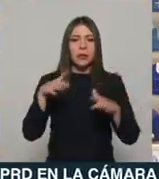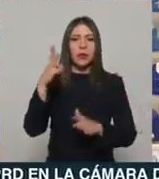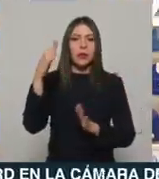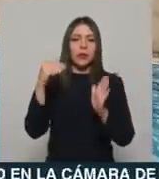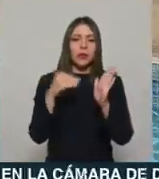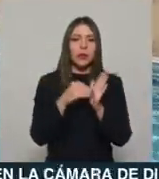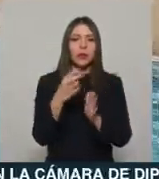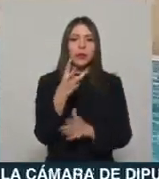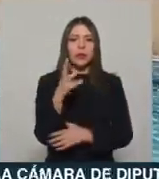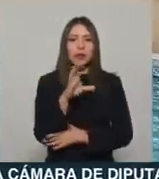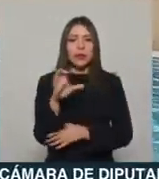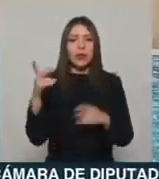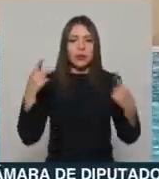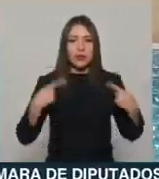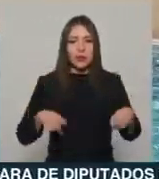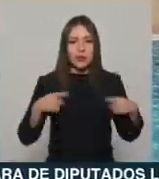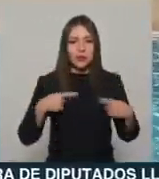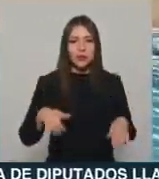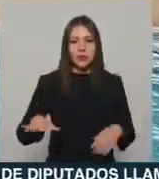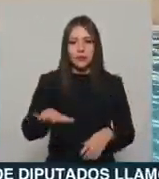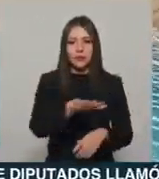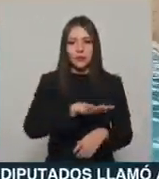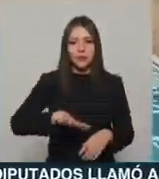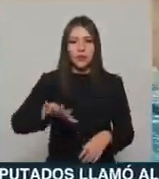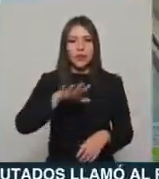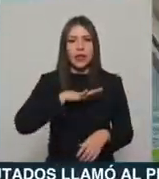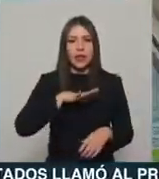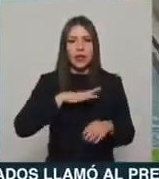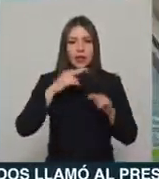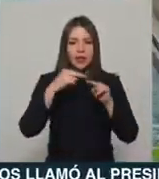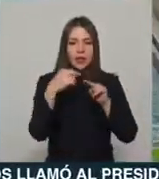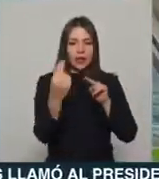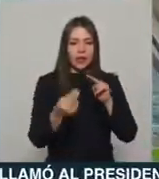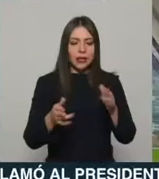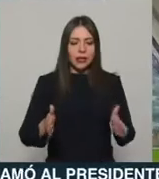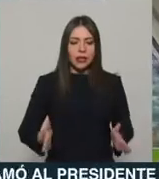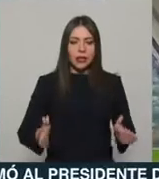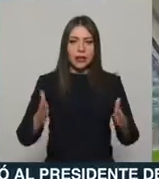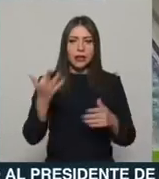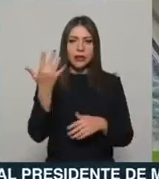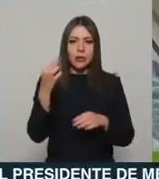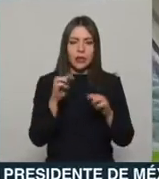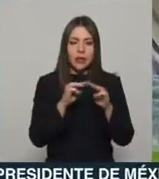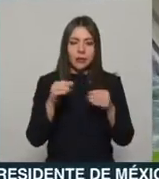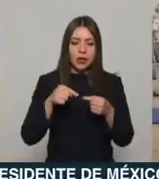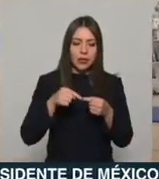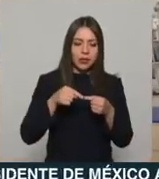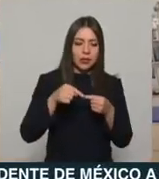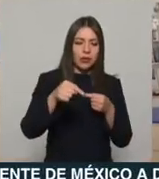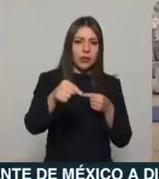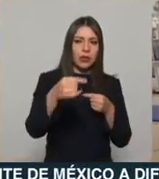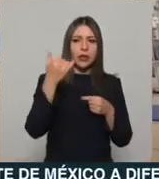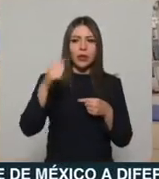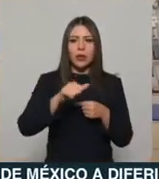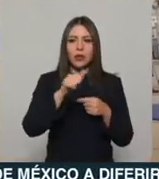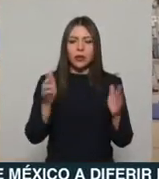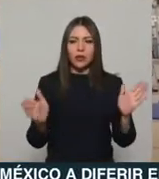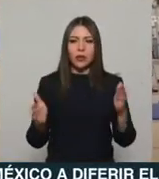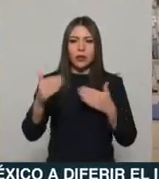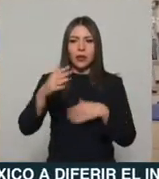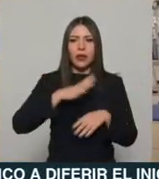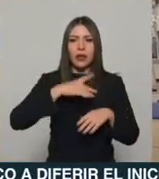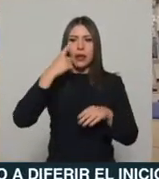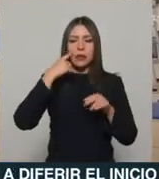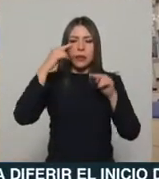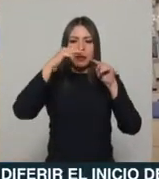personas. En la parte principal se puede observar una alberca olímpica de 50 metros de largo, así como la fosa de clavados que cuenta con